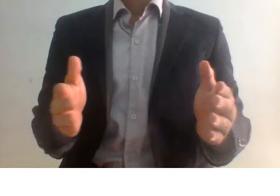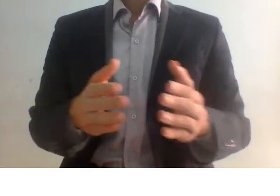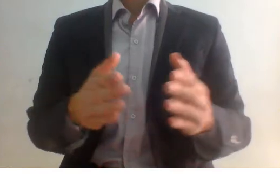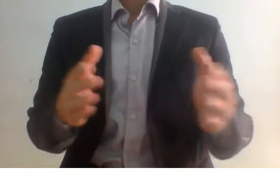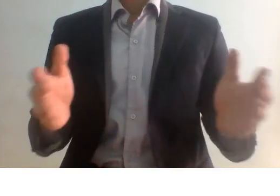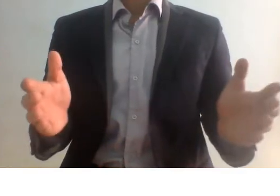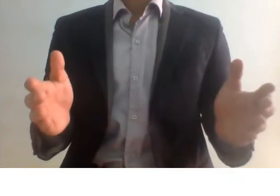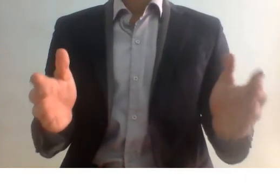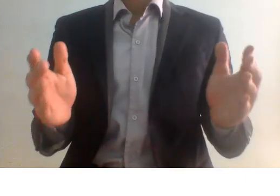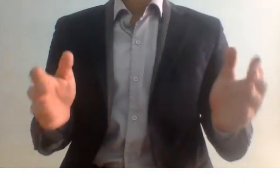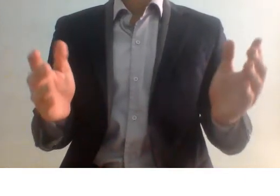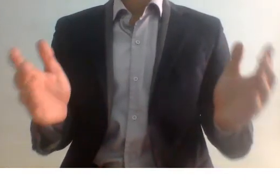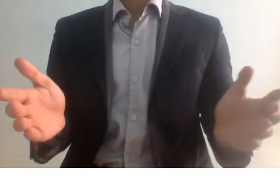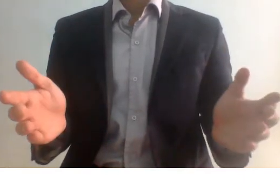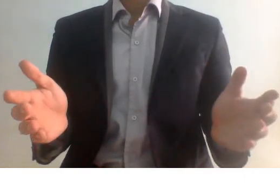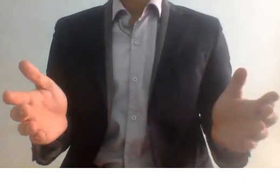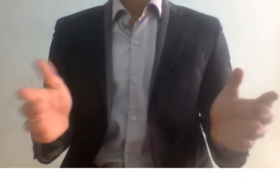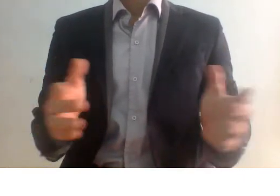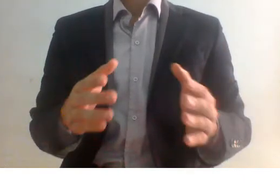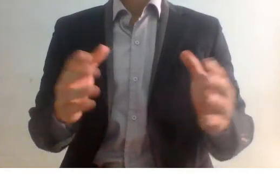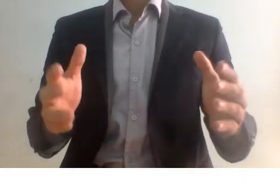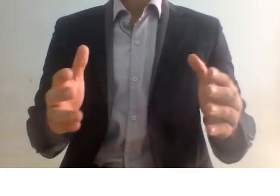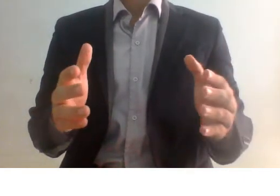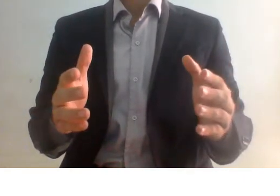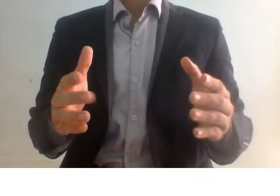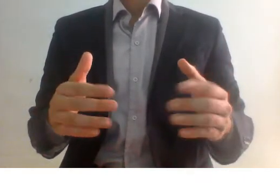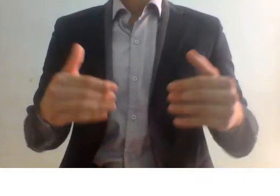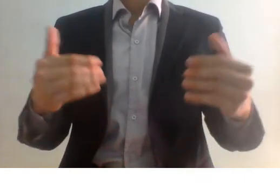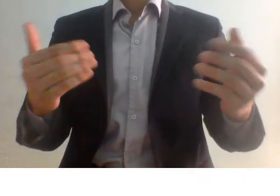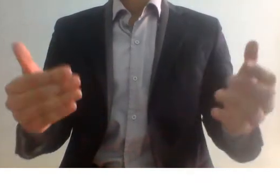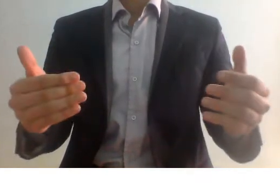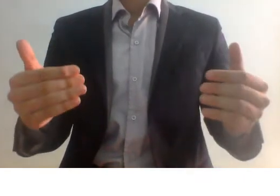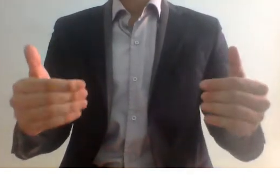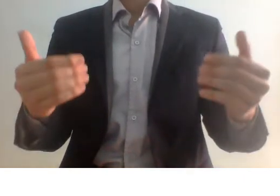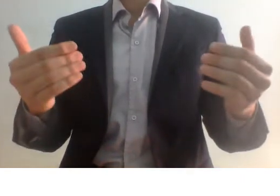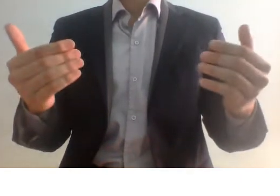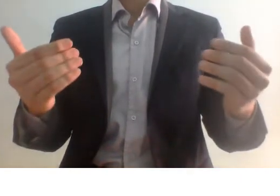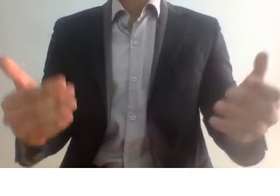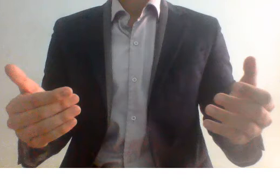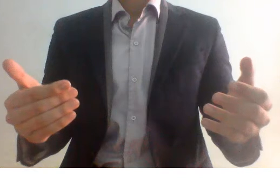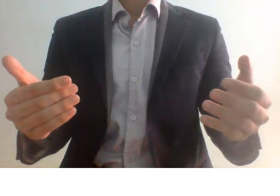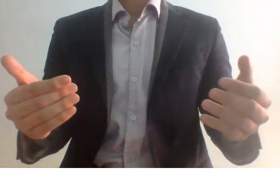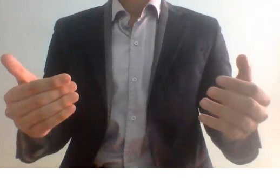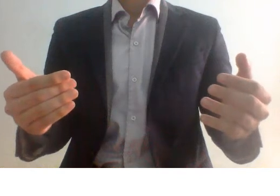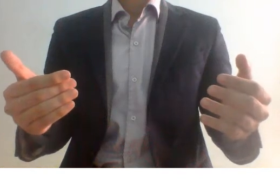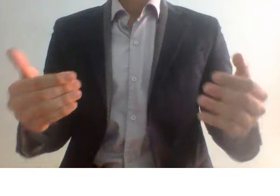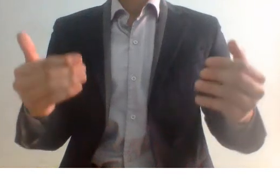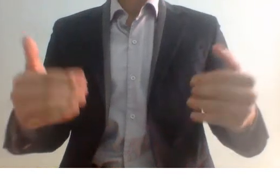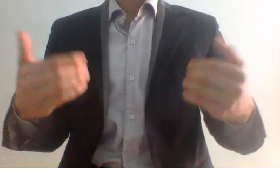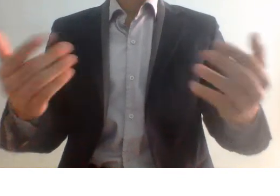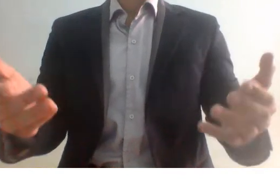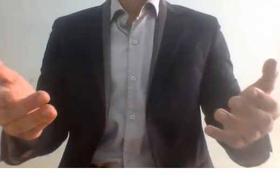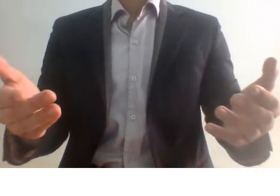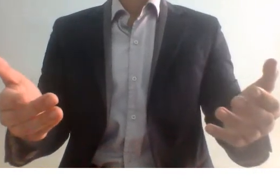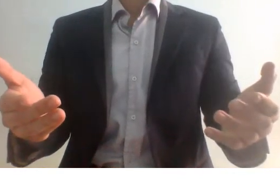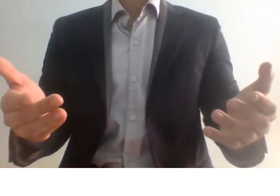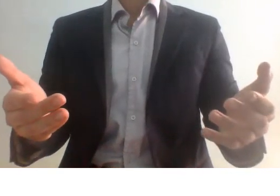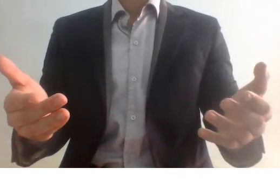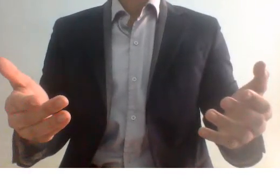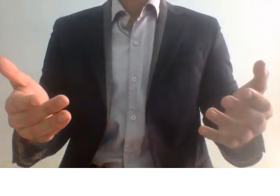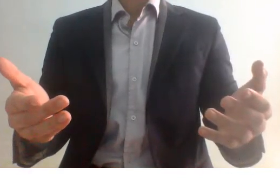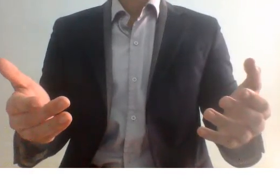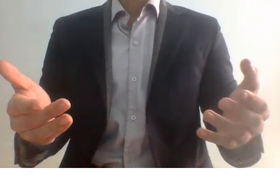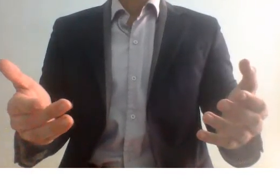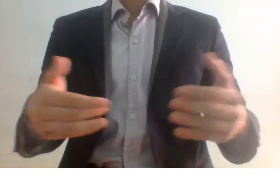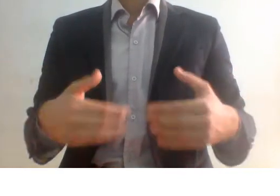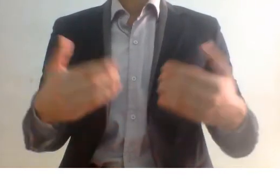firmar otro, pero sí generaste una antigüedad de un año, y eso va a ocurrir siempre. Esa es la realidad, en la cual ellos dicen, ok,